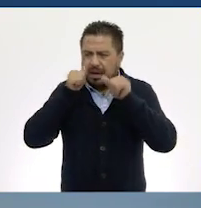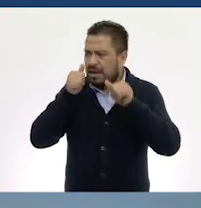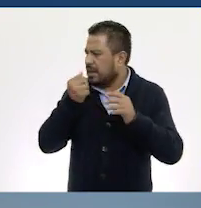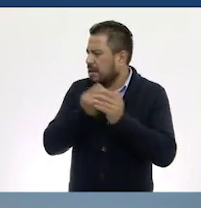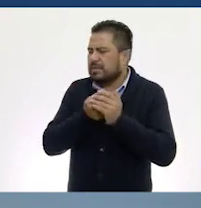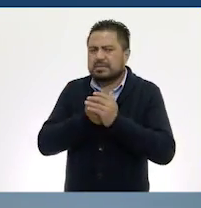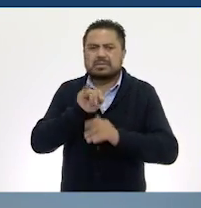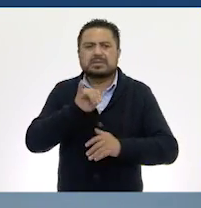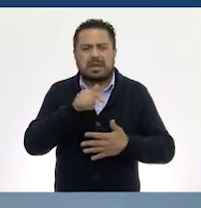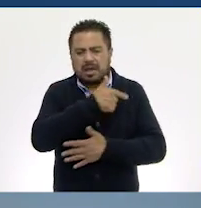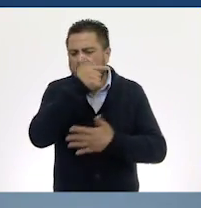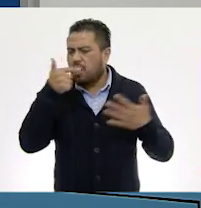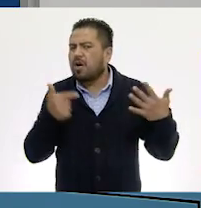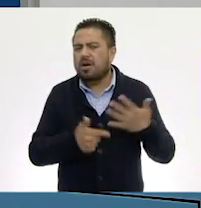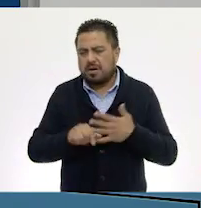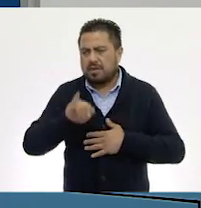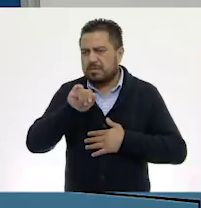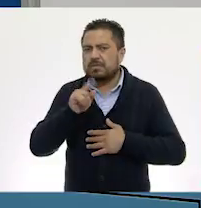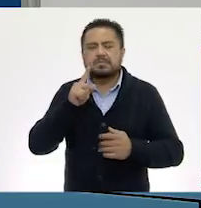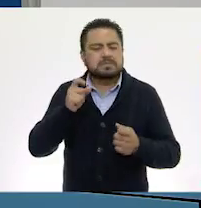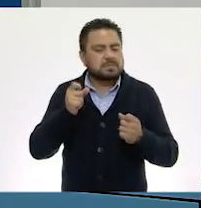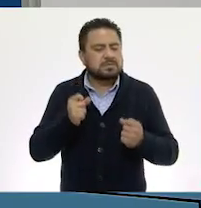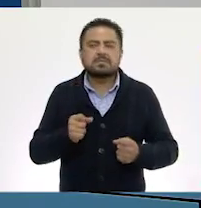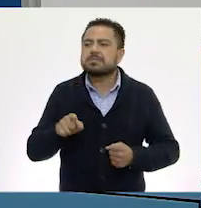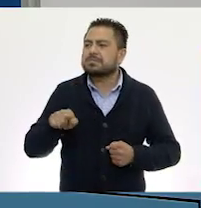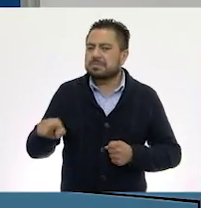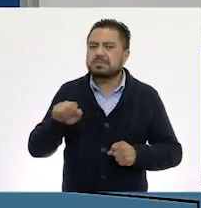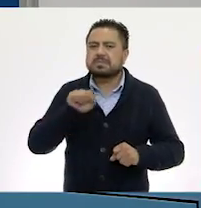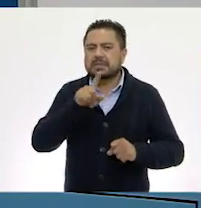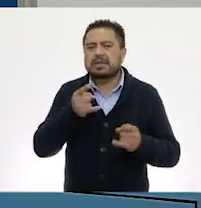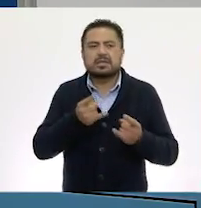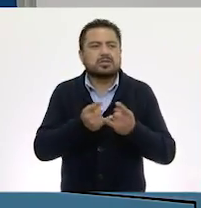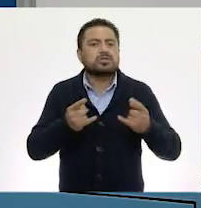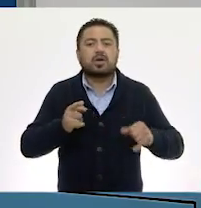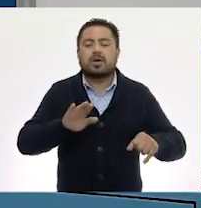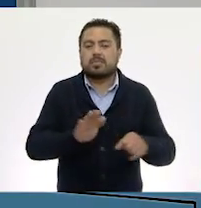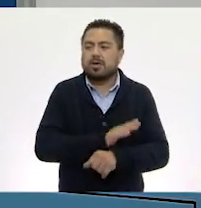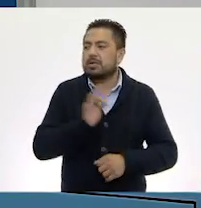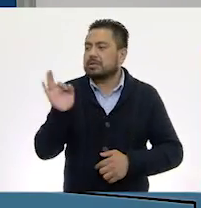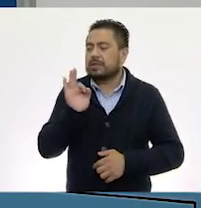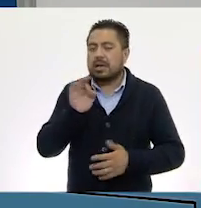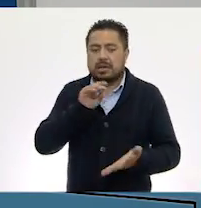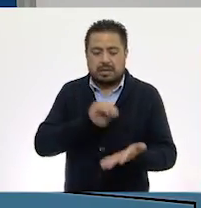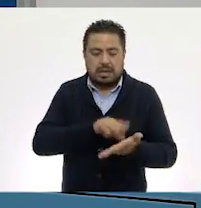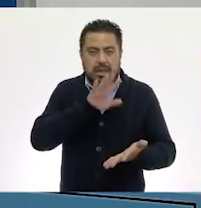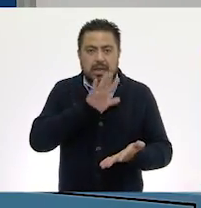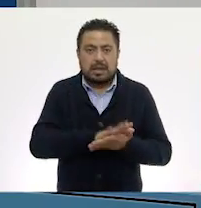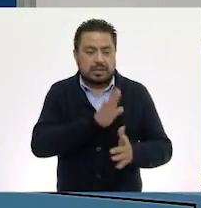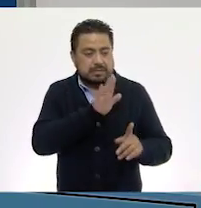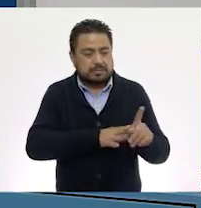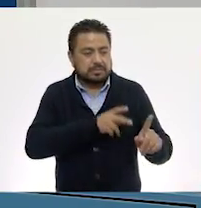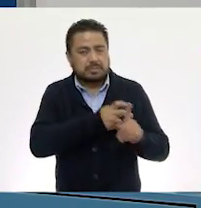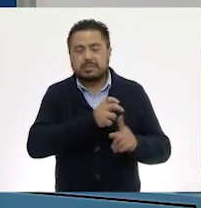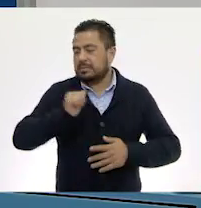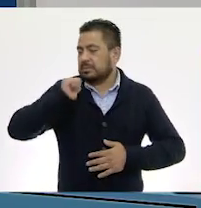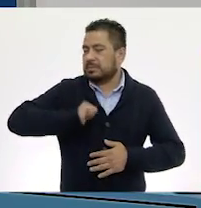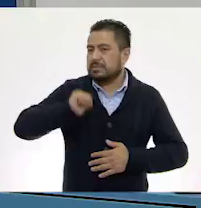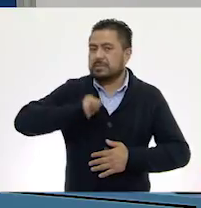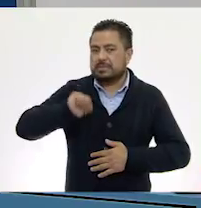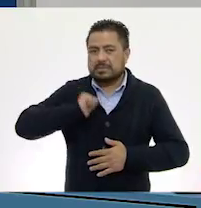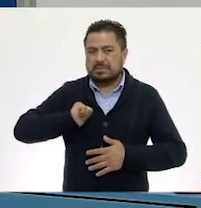de geografía. Y seguramente también en las de historia, pues, según los registros, en ese entonces